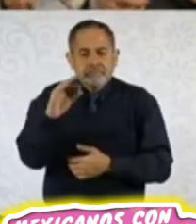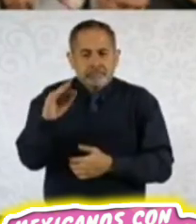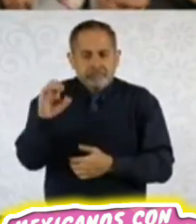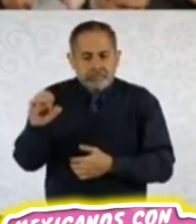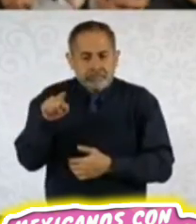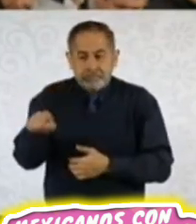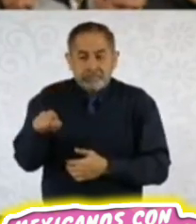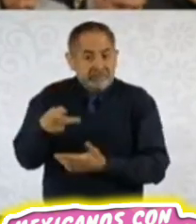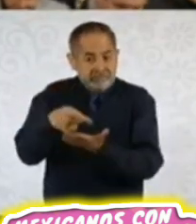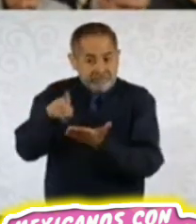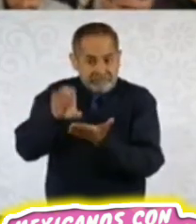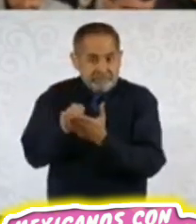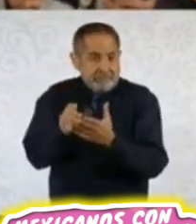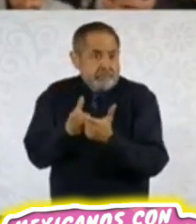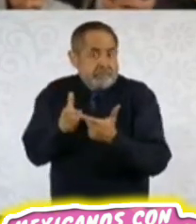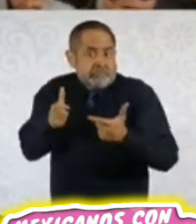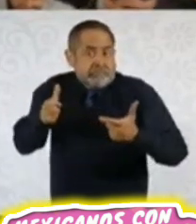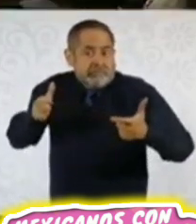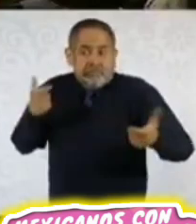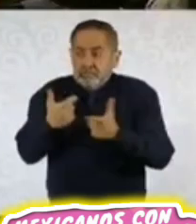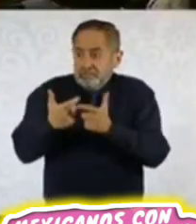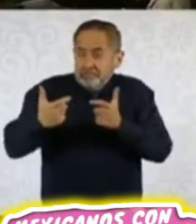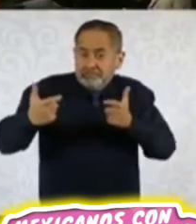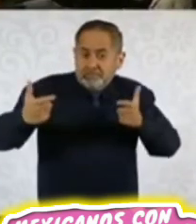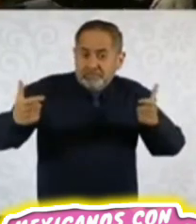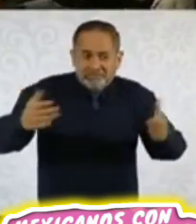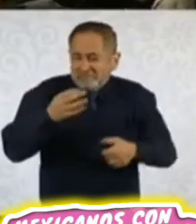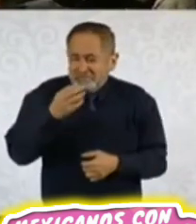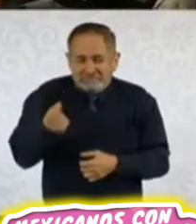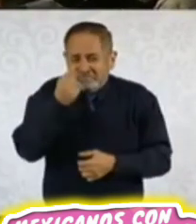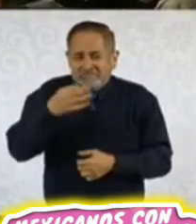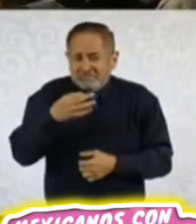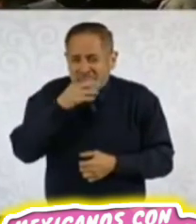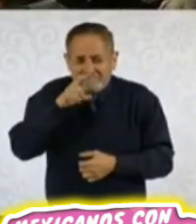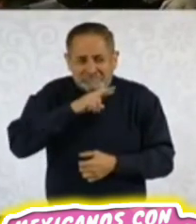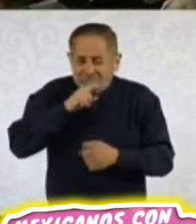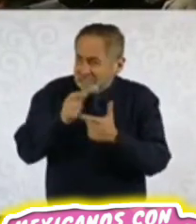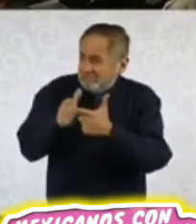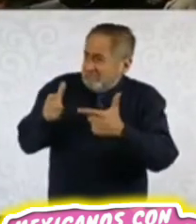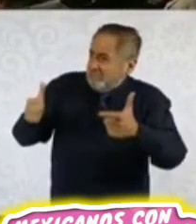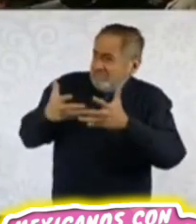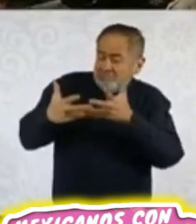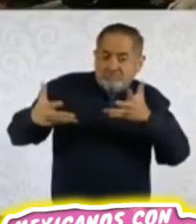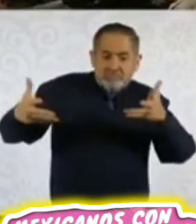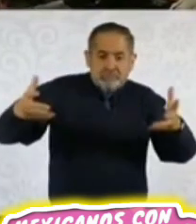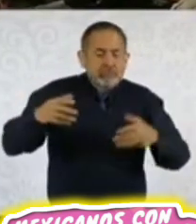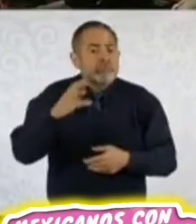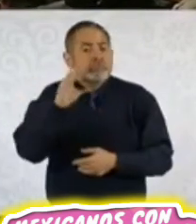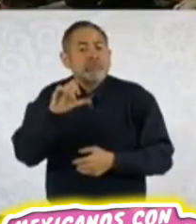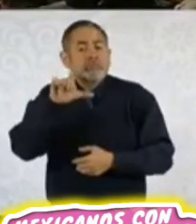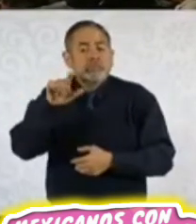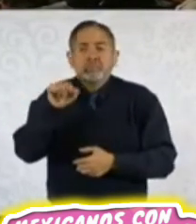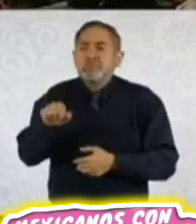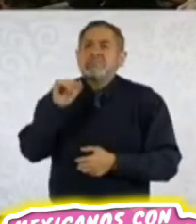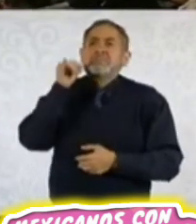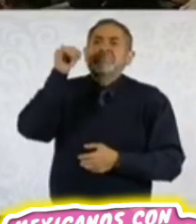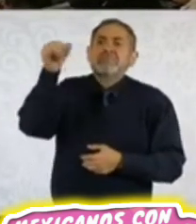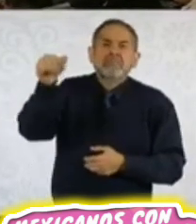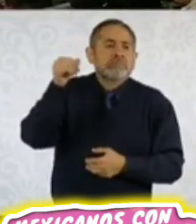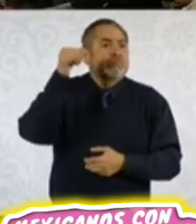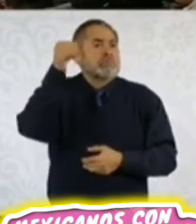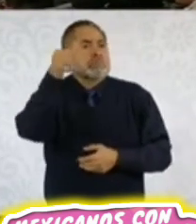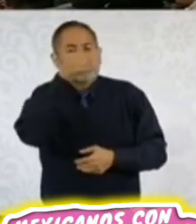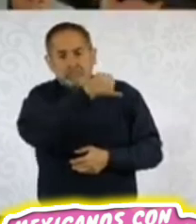del Carmen ha crecido muchísimo en poco tiempo y pues bueno, pues las colonias